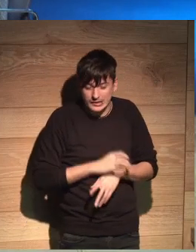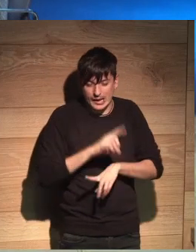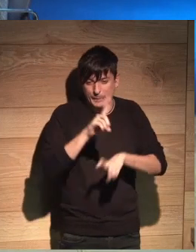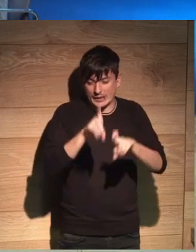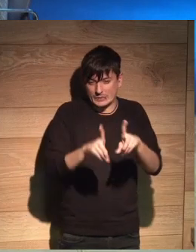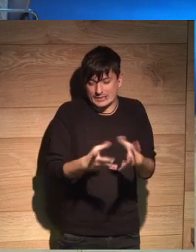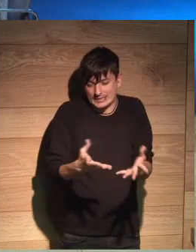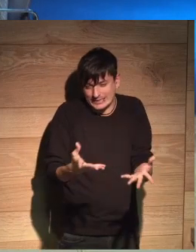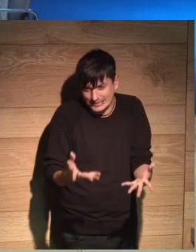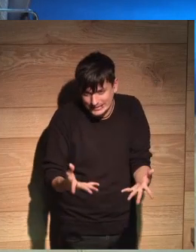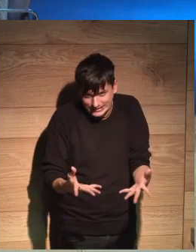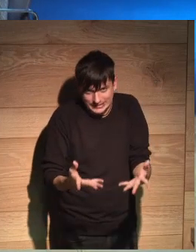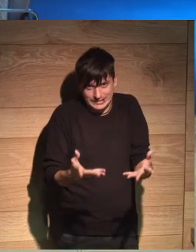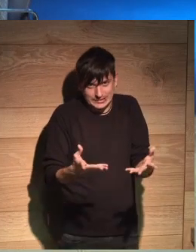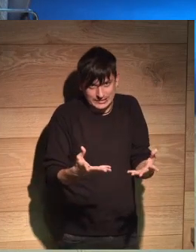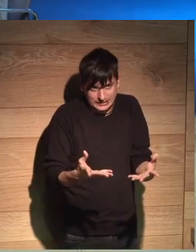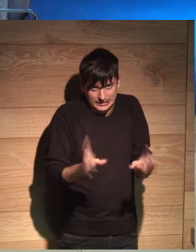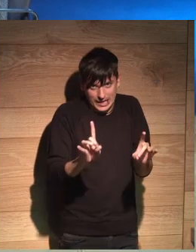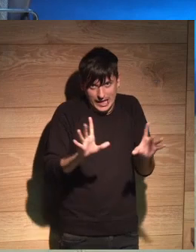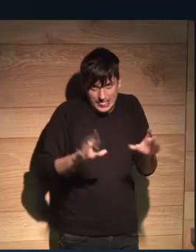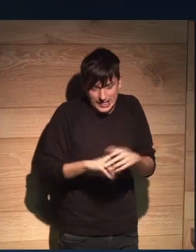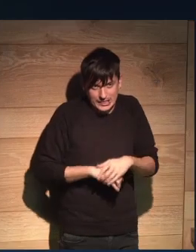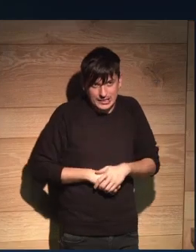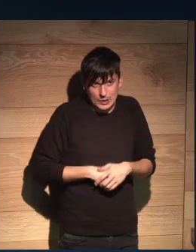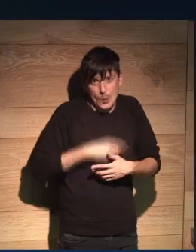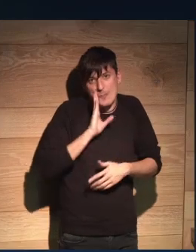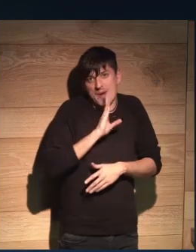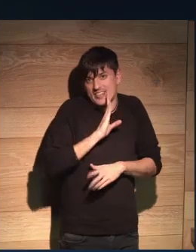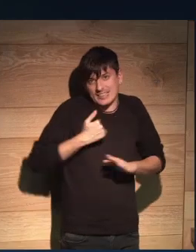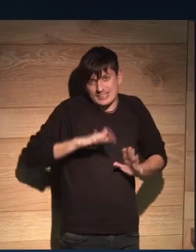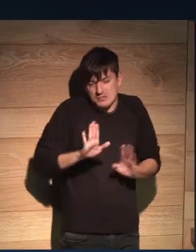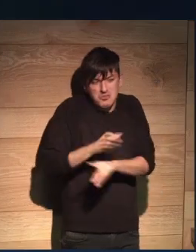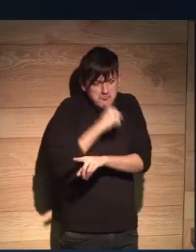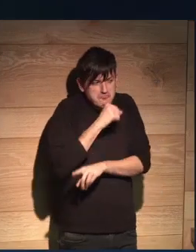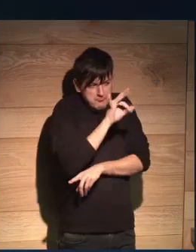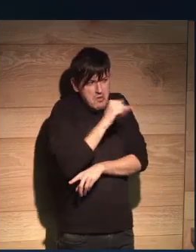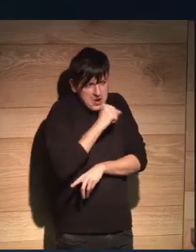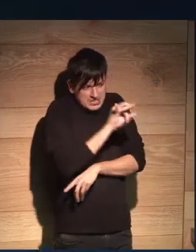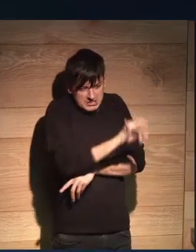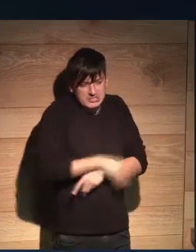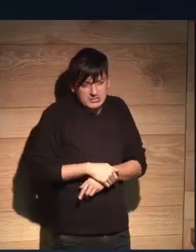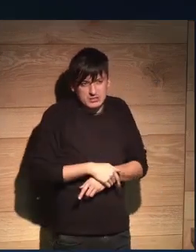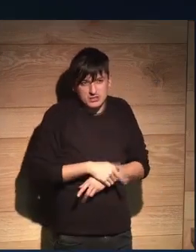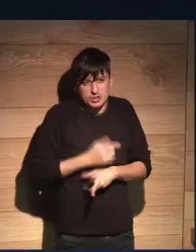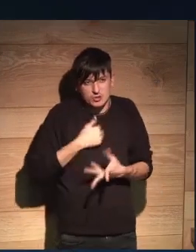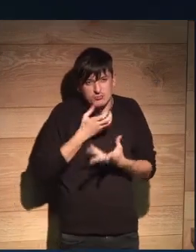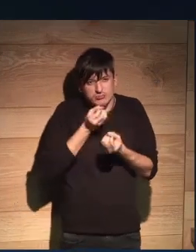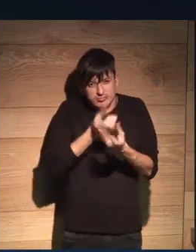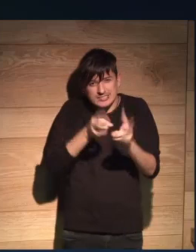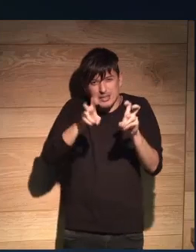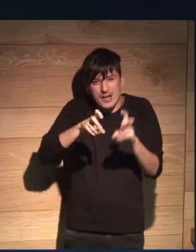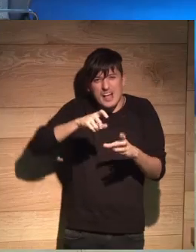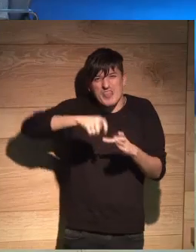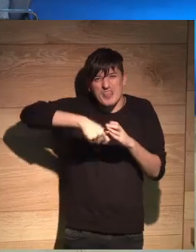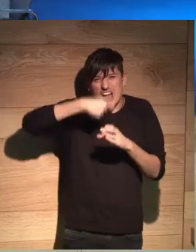pregunta, dice, podía haber dicho usted madre y ya está. Y tal. Pero dijo que sí, que era abuela. Y entonces le conté el tema del Dalsi. ¿Se acuerdan del follón que se